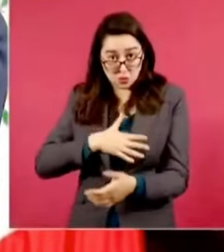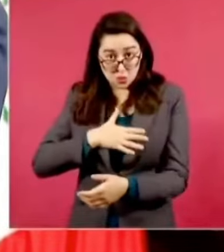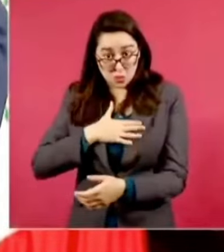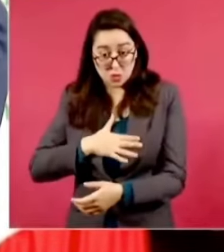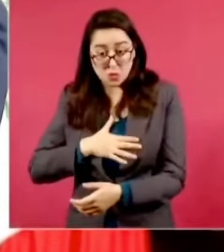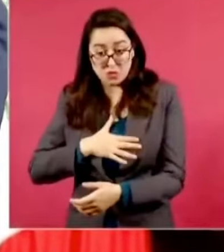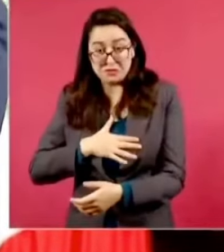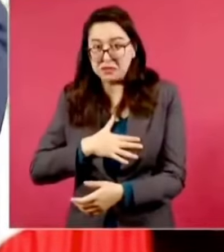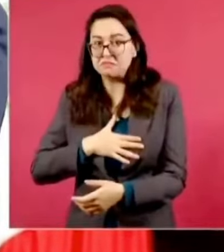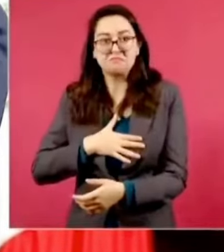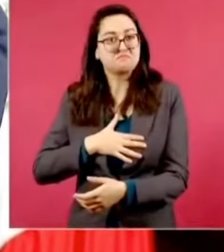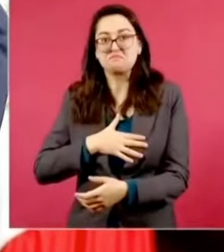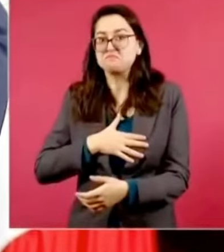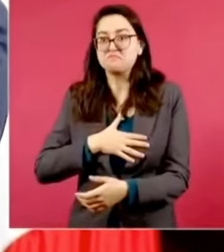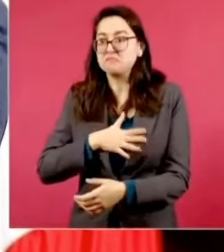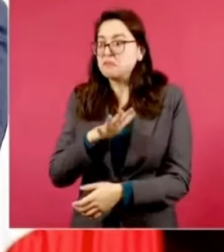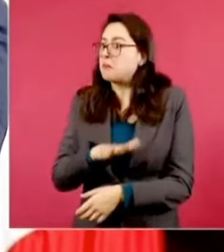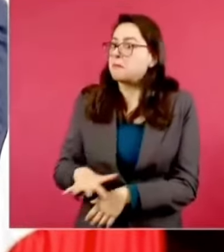en favor del pueblo.